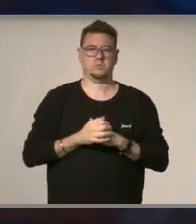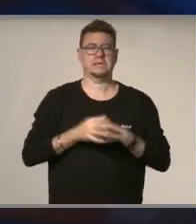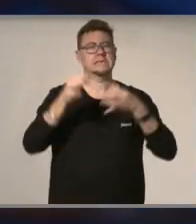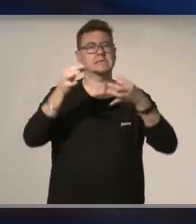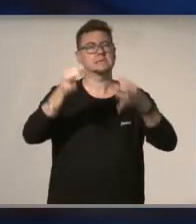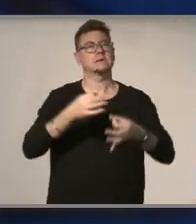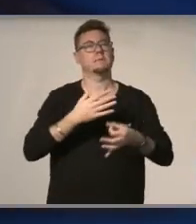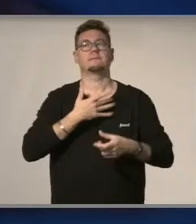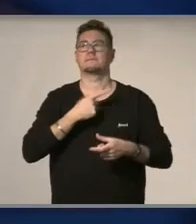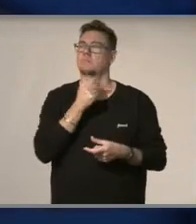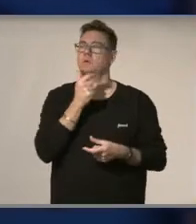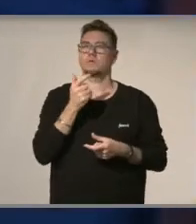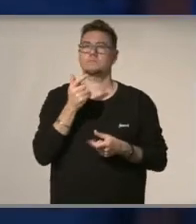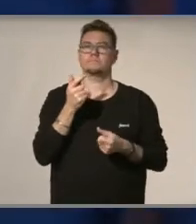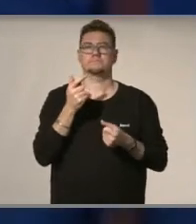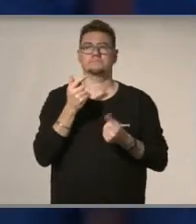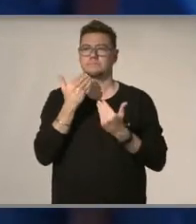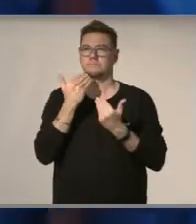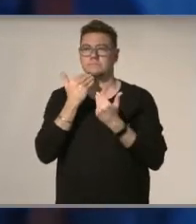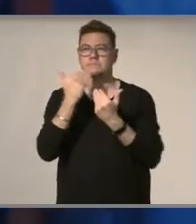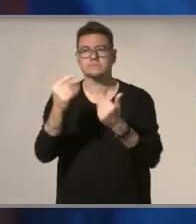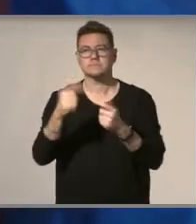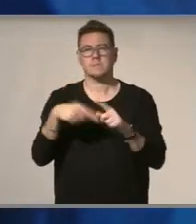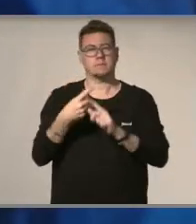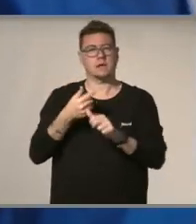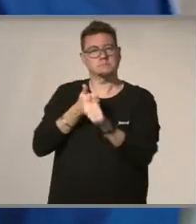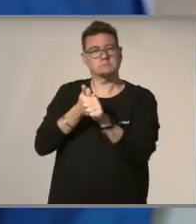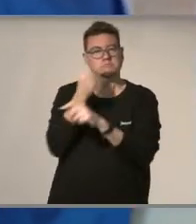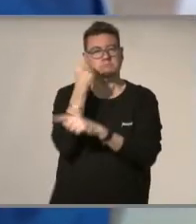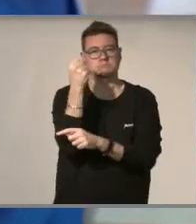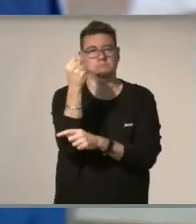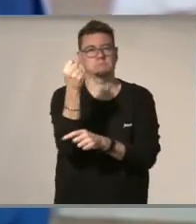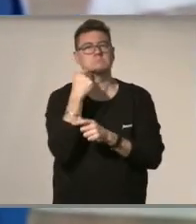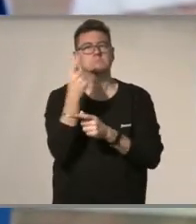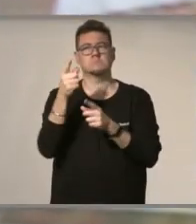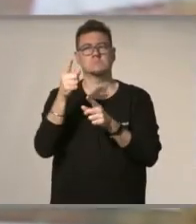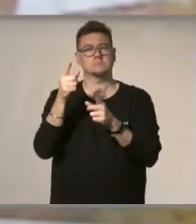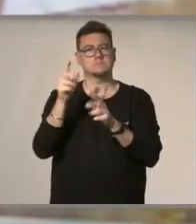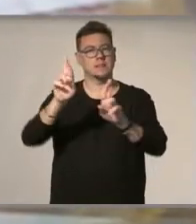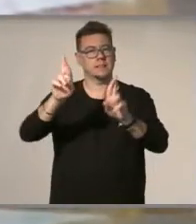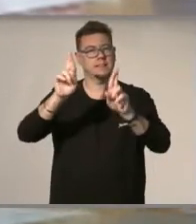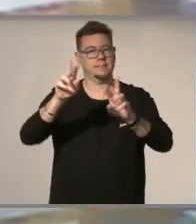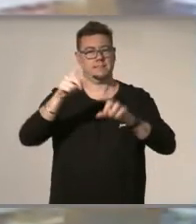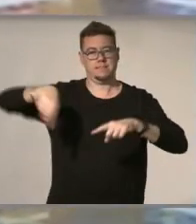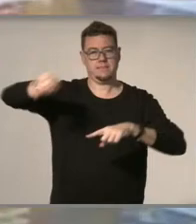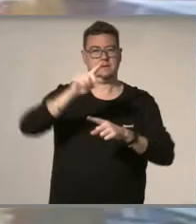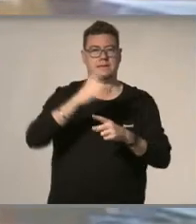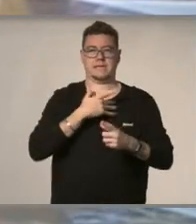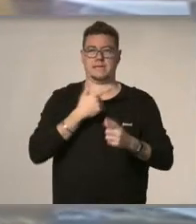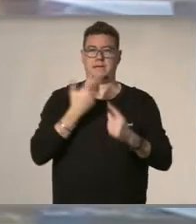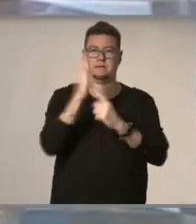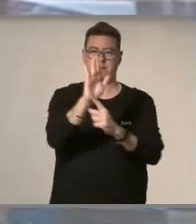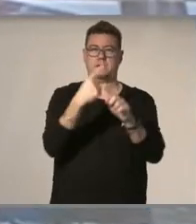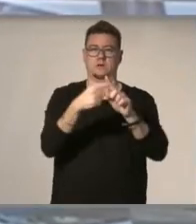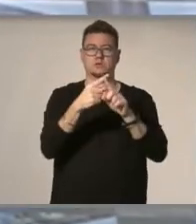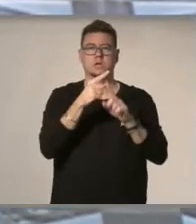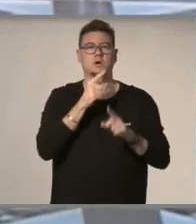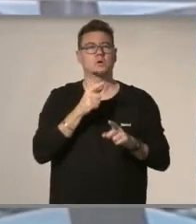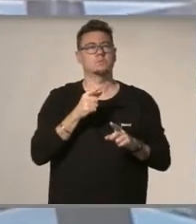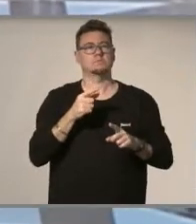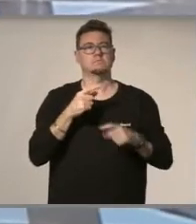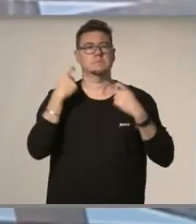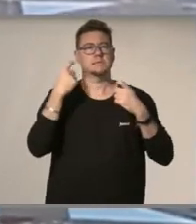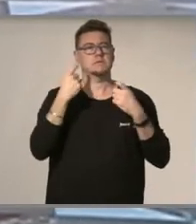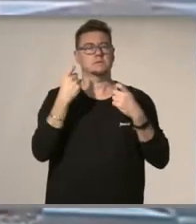sentido homenaje de gratitud y respaldarles en sus legítimas aspiraciones que plantean con la legitimidad que